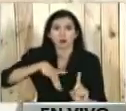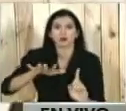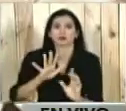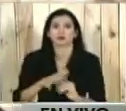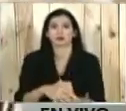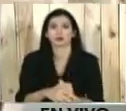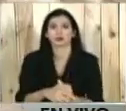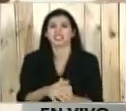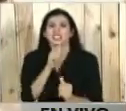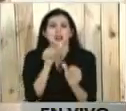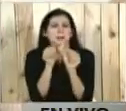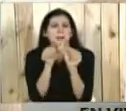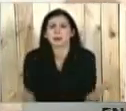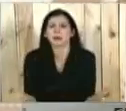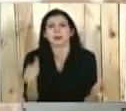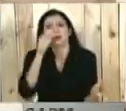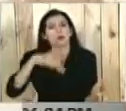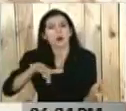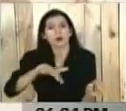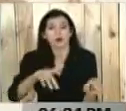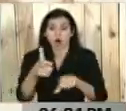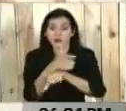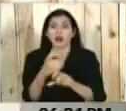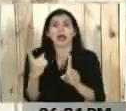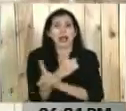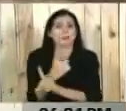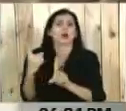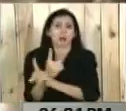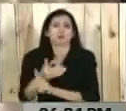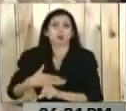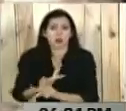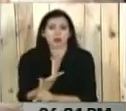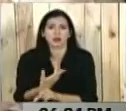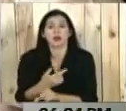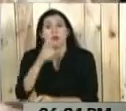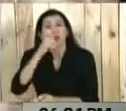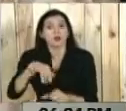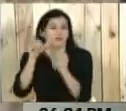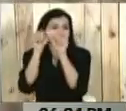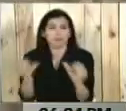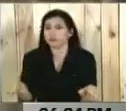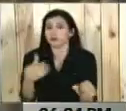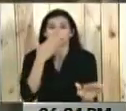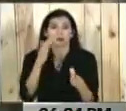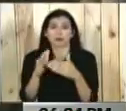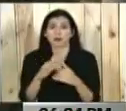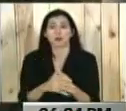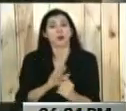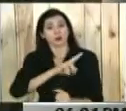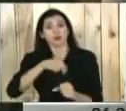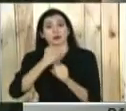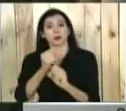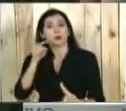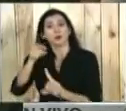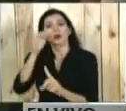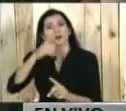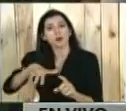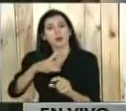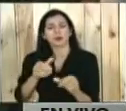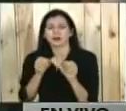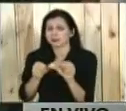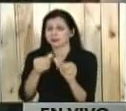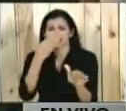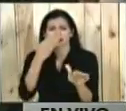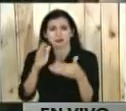es permanente es el pueblo. Y nosotros trabajamos para ese pueblo, para que permanezca a lo largo de las décadas y